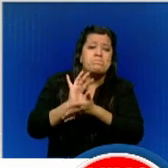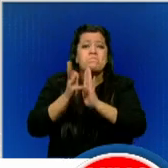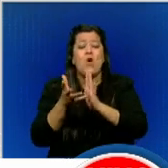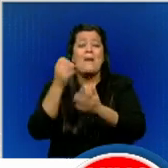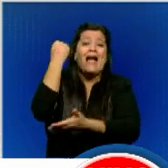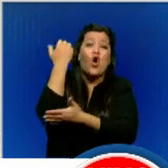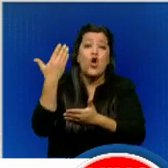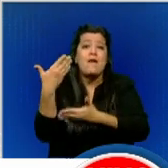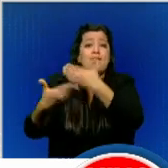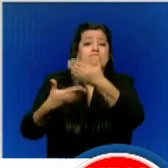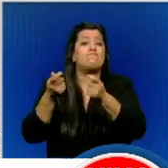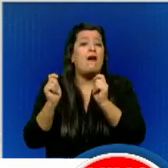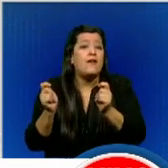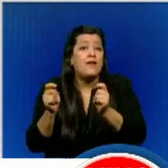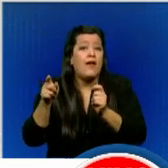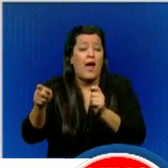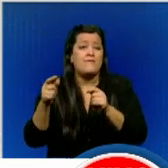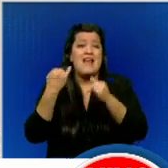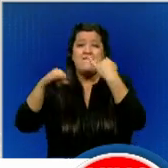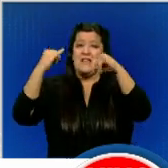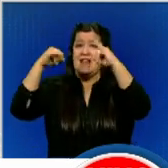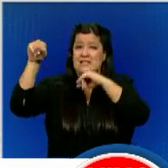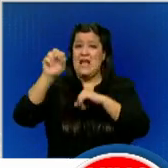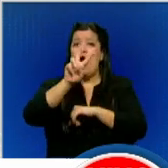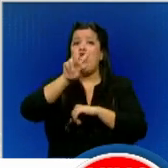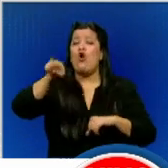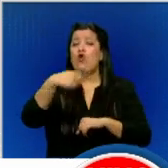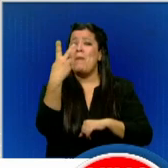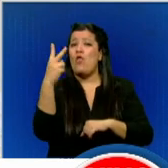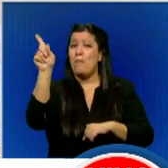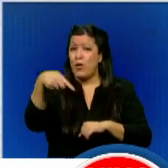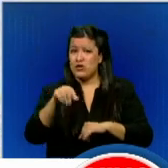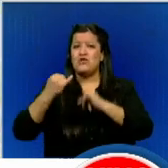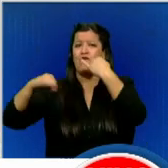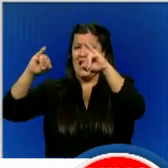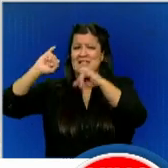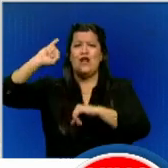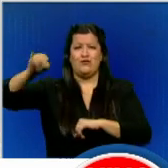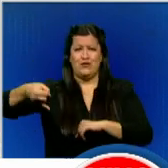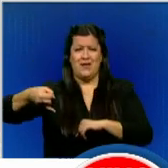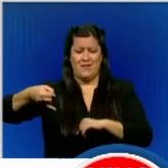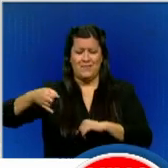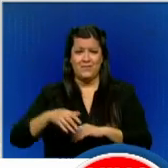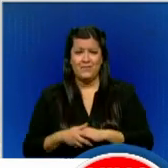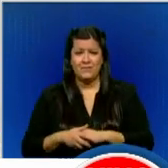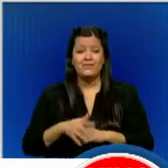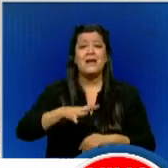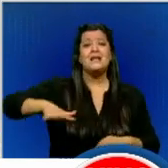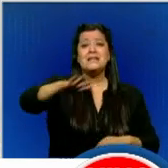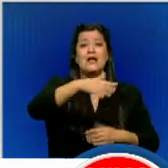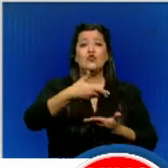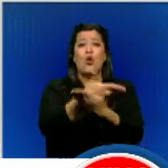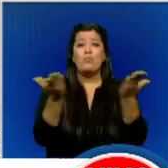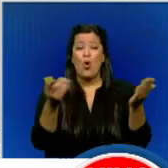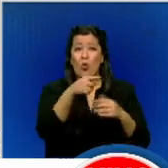económica la intervención financiera 22 por ciento el sector público el déficit